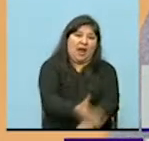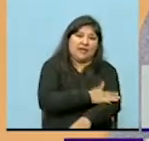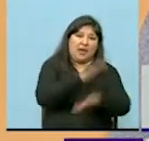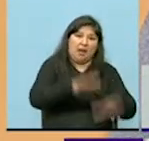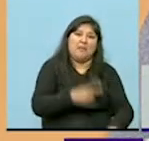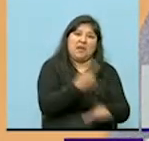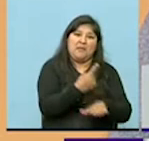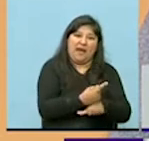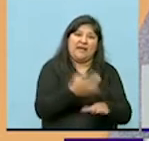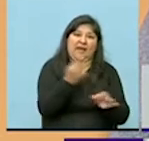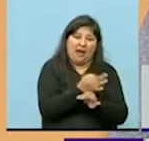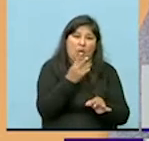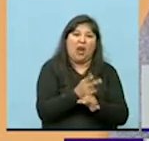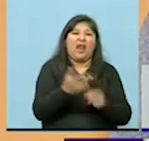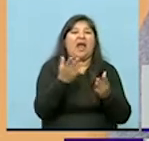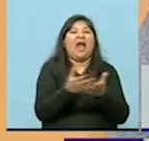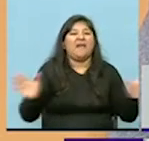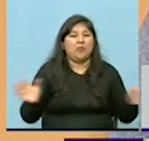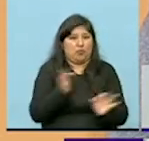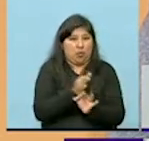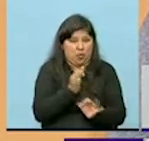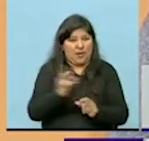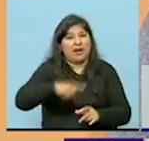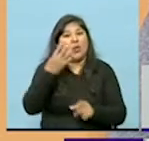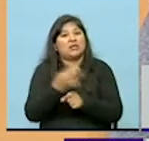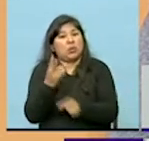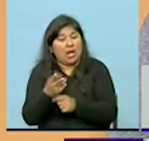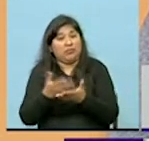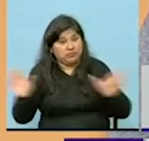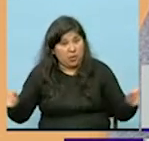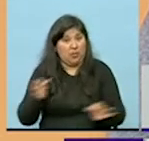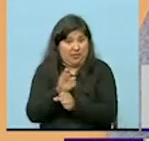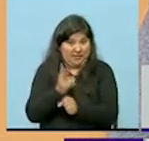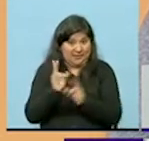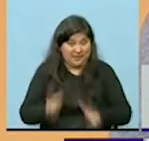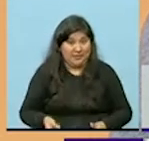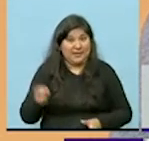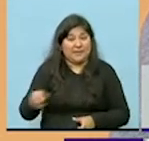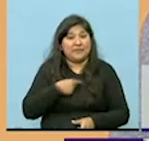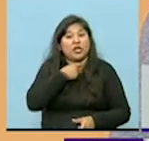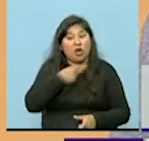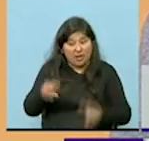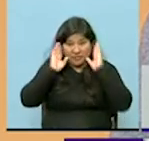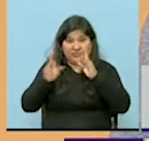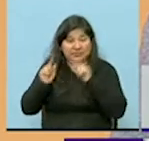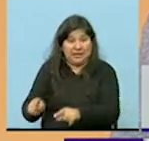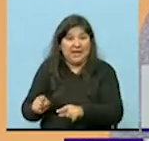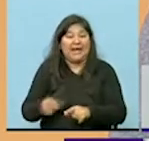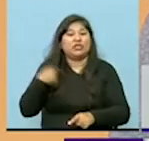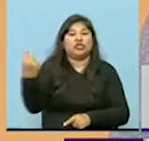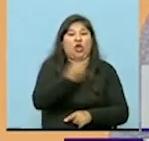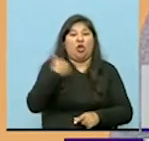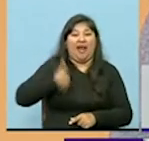oportunidad que yo tuve no la tengan nuestros hijos y nuestros nietos yo creo que lo que diferencia argentina del resto de latinoamérica